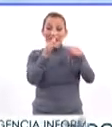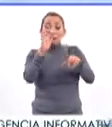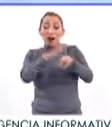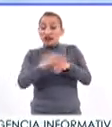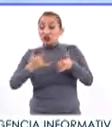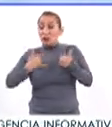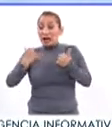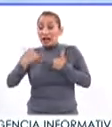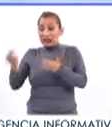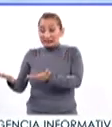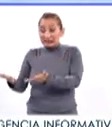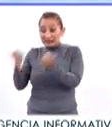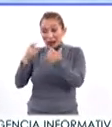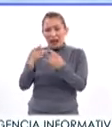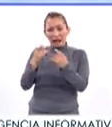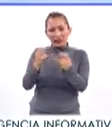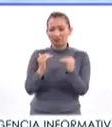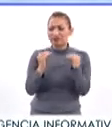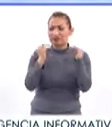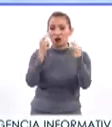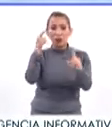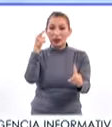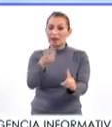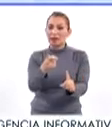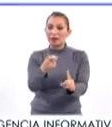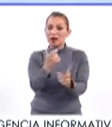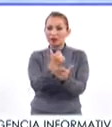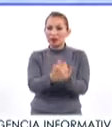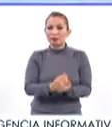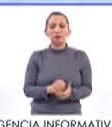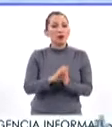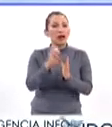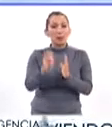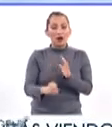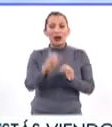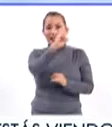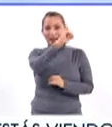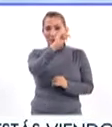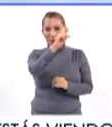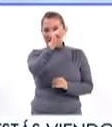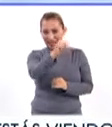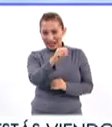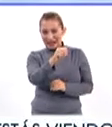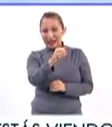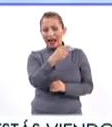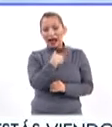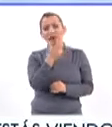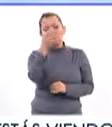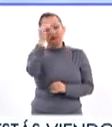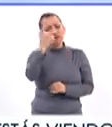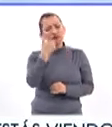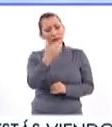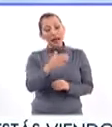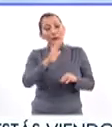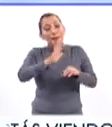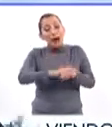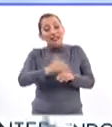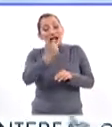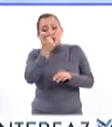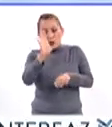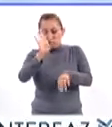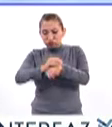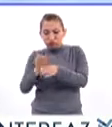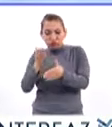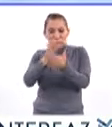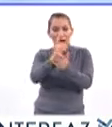de jóvenes con una gran calidad. Ese es el objetivo de la ciudad. Por ejemplo, el Instituto Politécnico Nacional estuvo de acuerdo en aumentar su matrícula